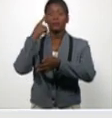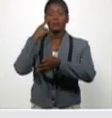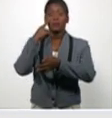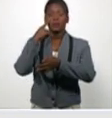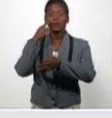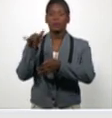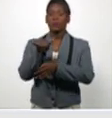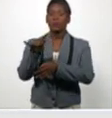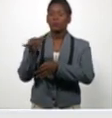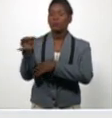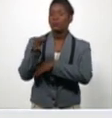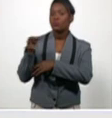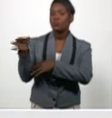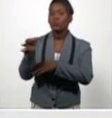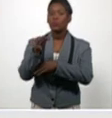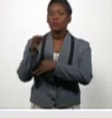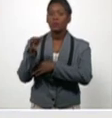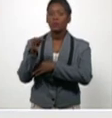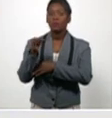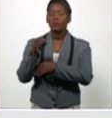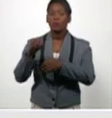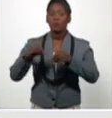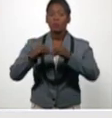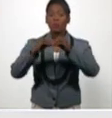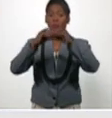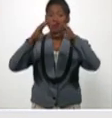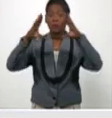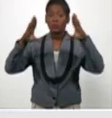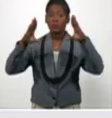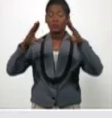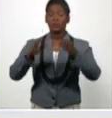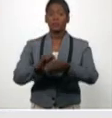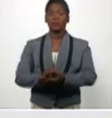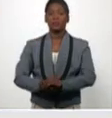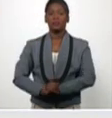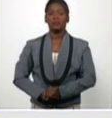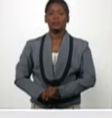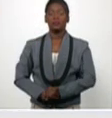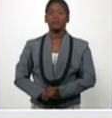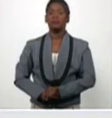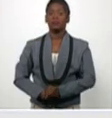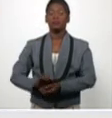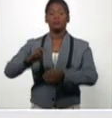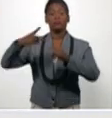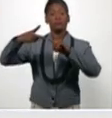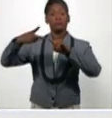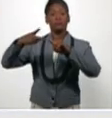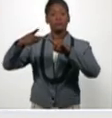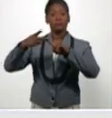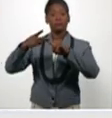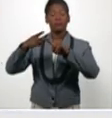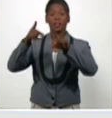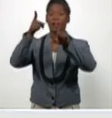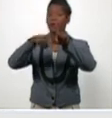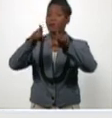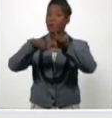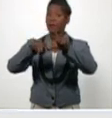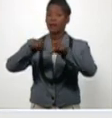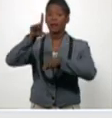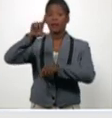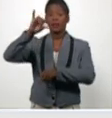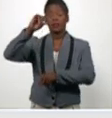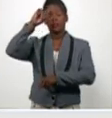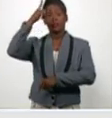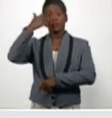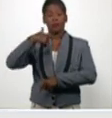municipio. Madruga le sigue, pero ya enseguida está Regla, La Lisa, Guanabacoa.